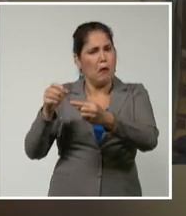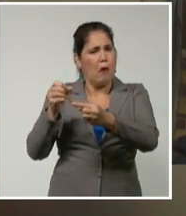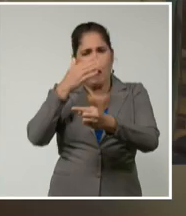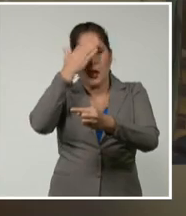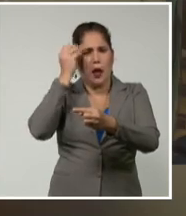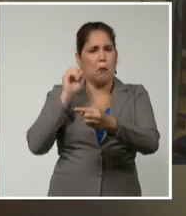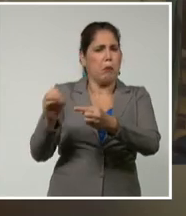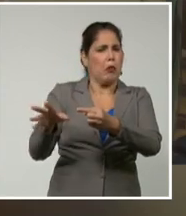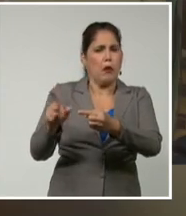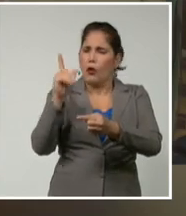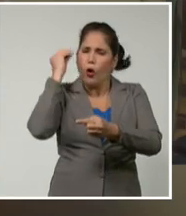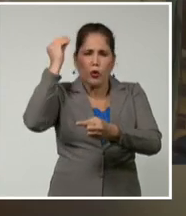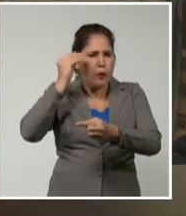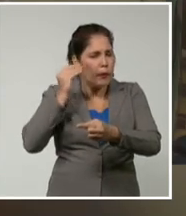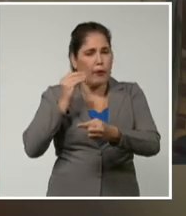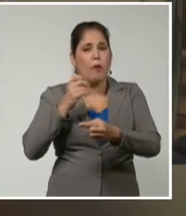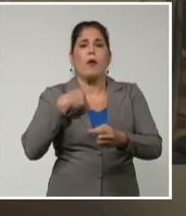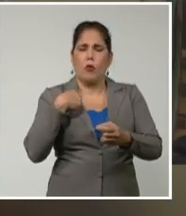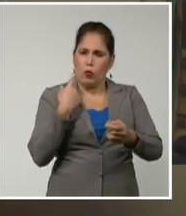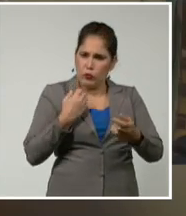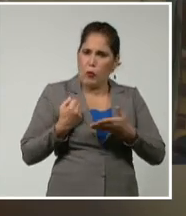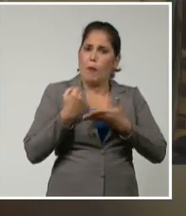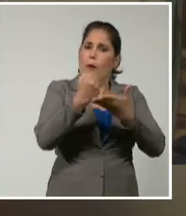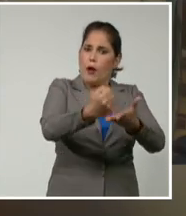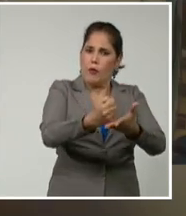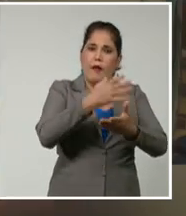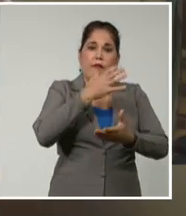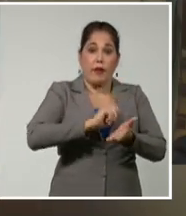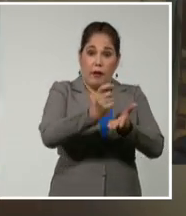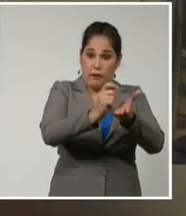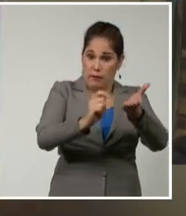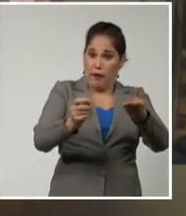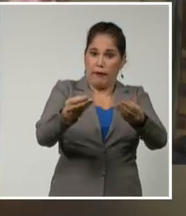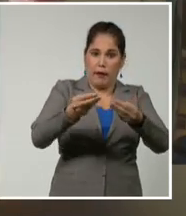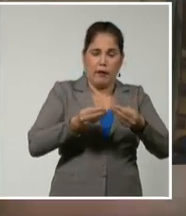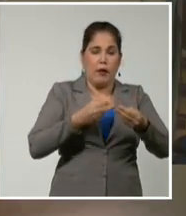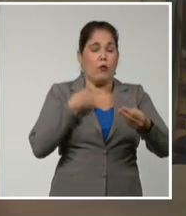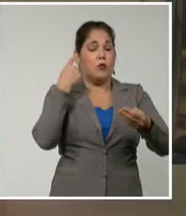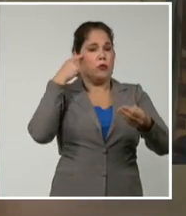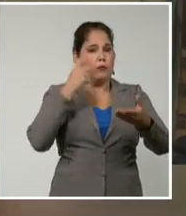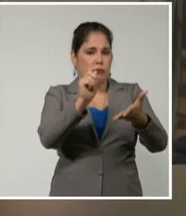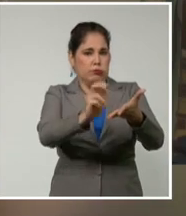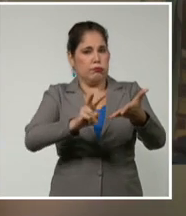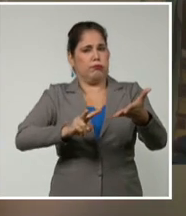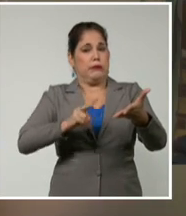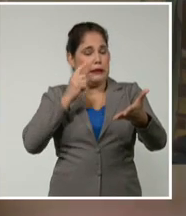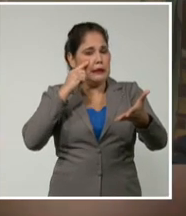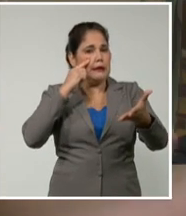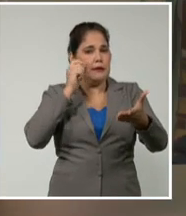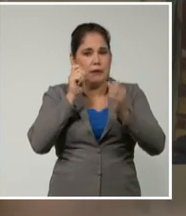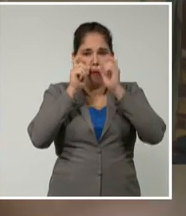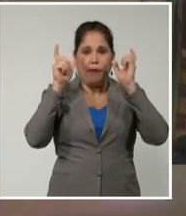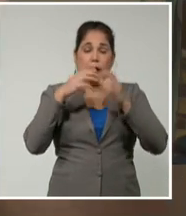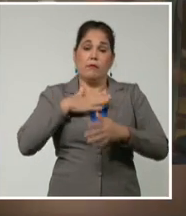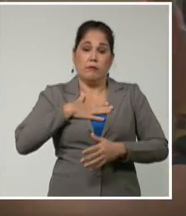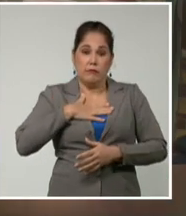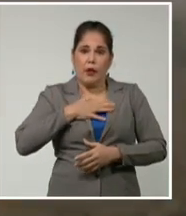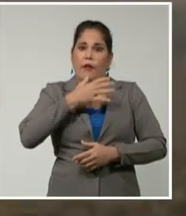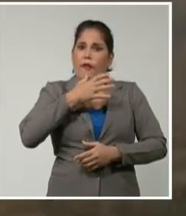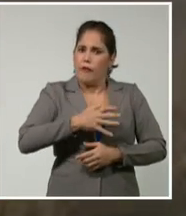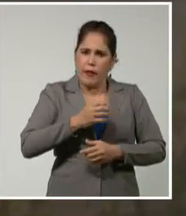van a ser despiadados con ustedes. Todas esas cosas decía Fidel en una carta que llegó allá para toda la gente. Además, Fidel se